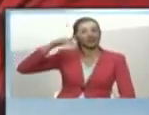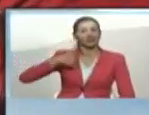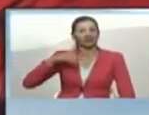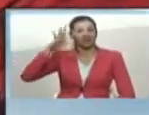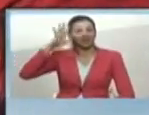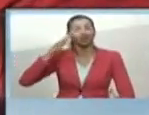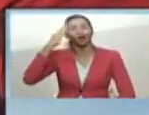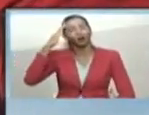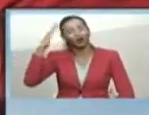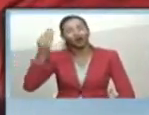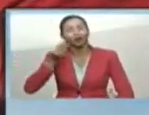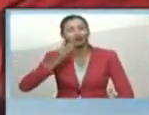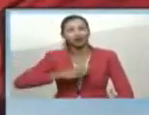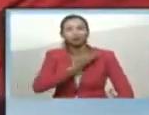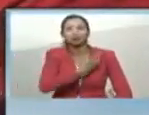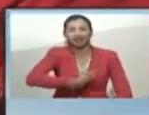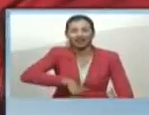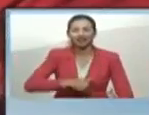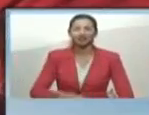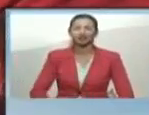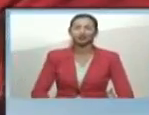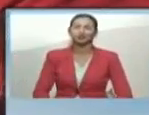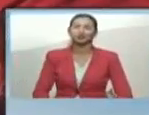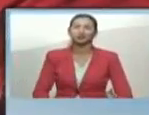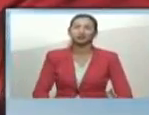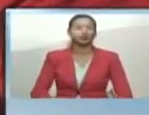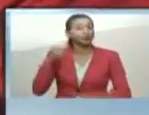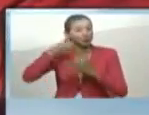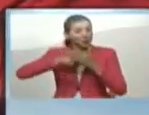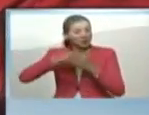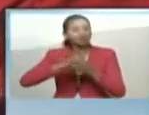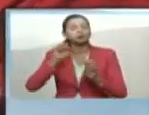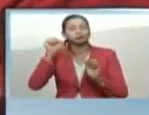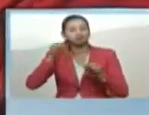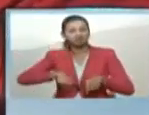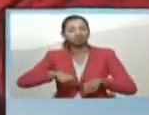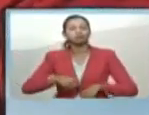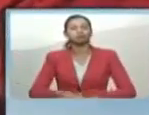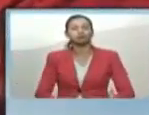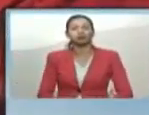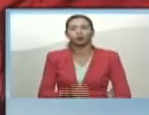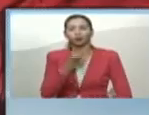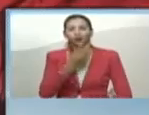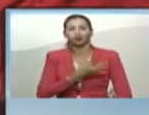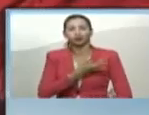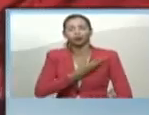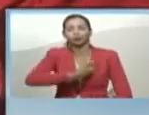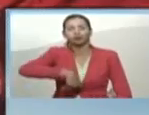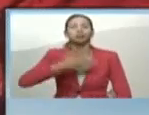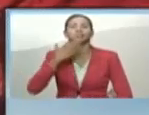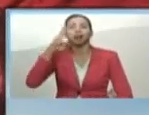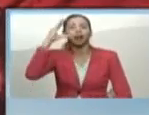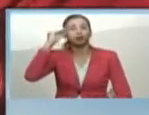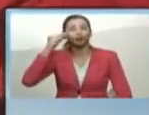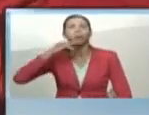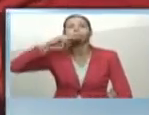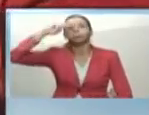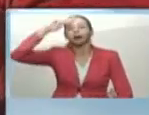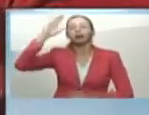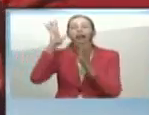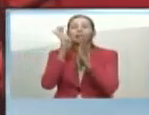Cómo está presidente dándole Así es que bueno presidente gracias a Dios nuestro padre a